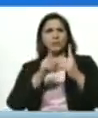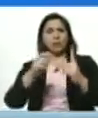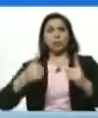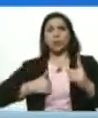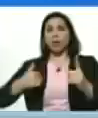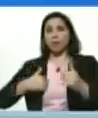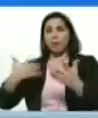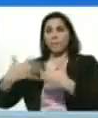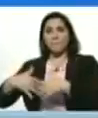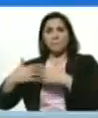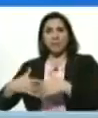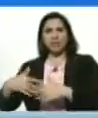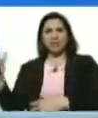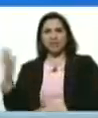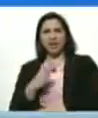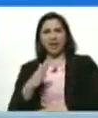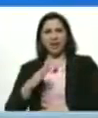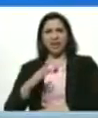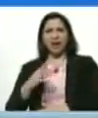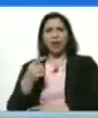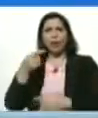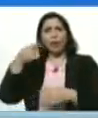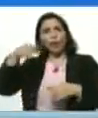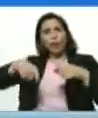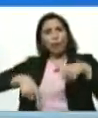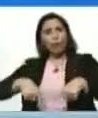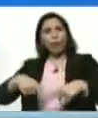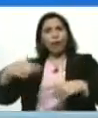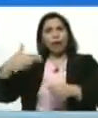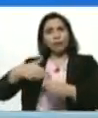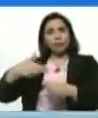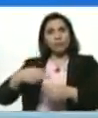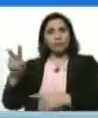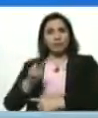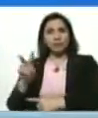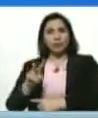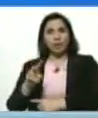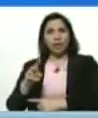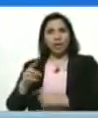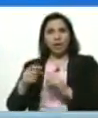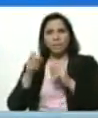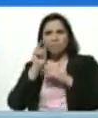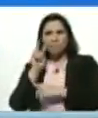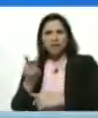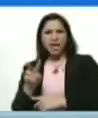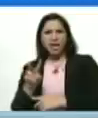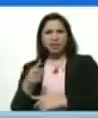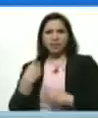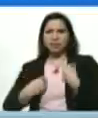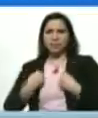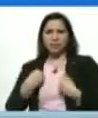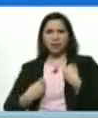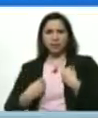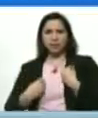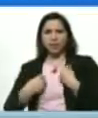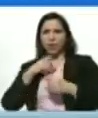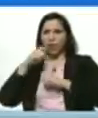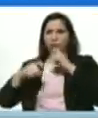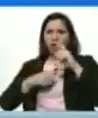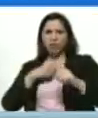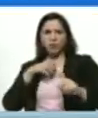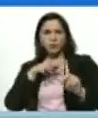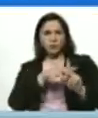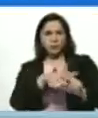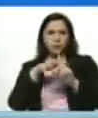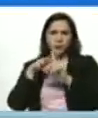empresa que traiga una gota de gasolina a venezuela se dan cuenta de la desesperación del odio y de la saña criminal